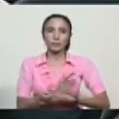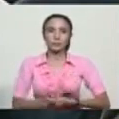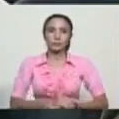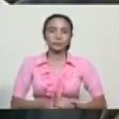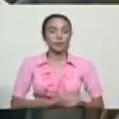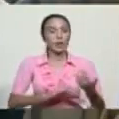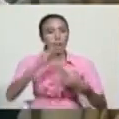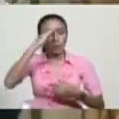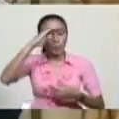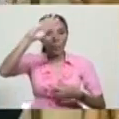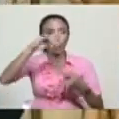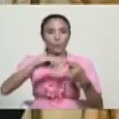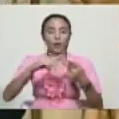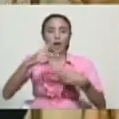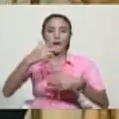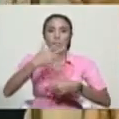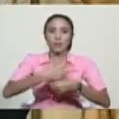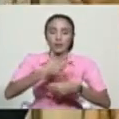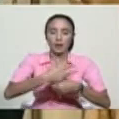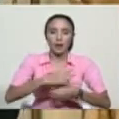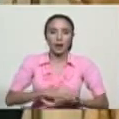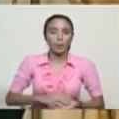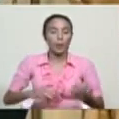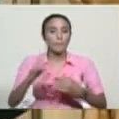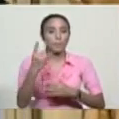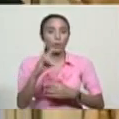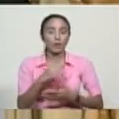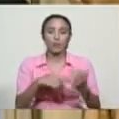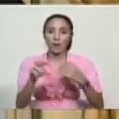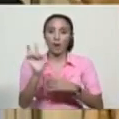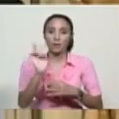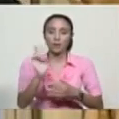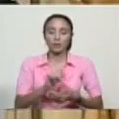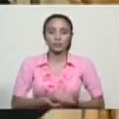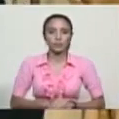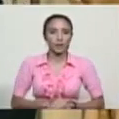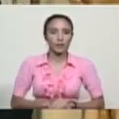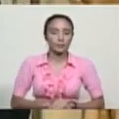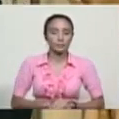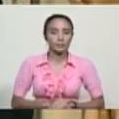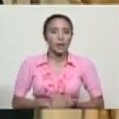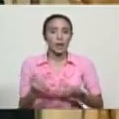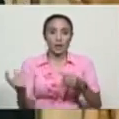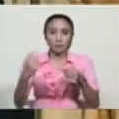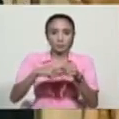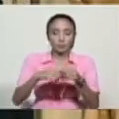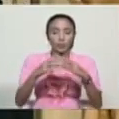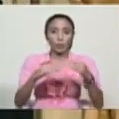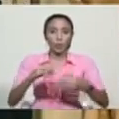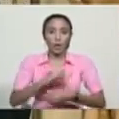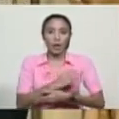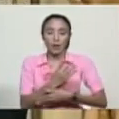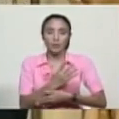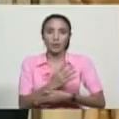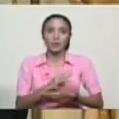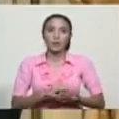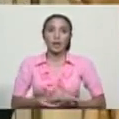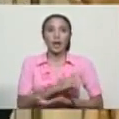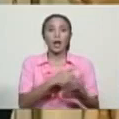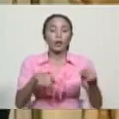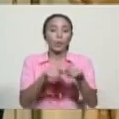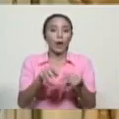Cuba, Nicaragua, Bolivia, Venezuela, como eje central del ALBA, y los compañeros del